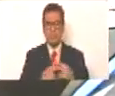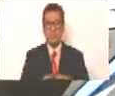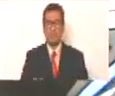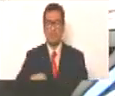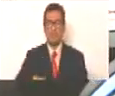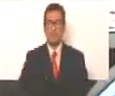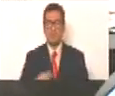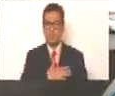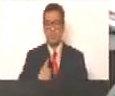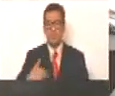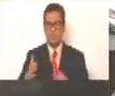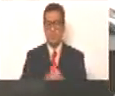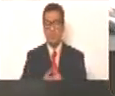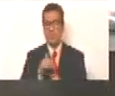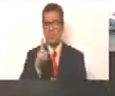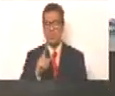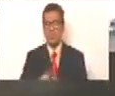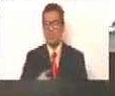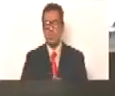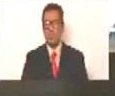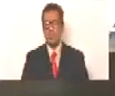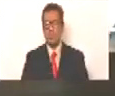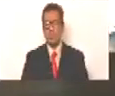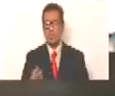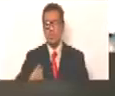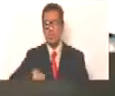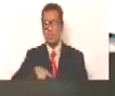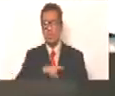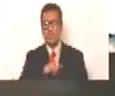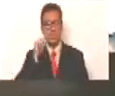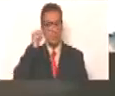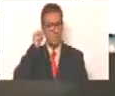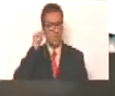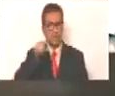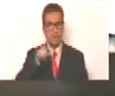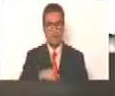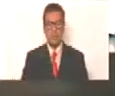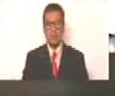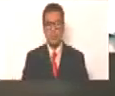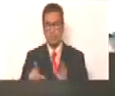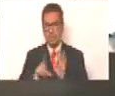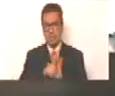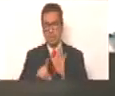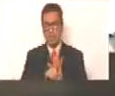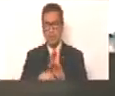cerrar con algo. Cuando nosotros y nosotras en esta ley